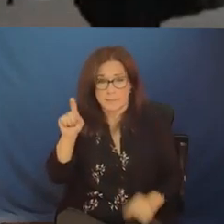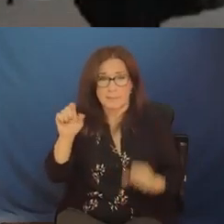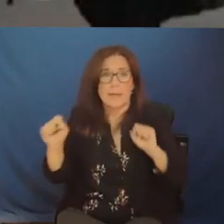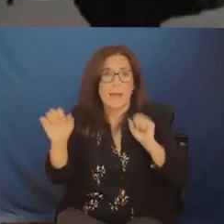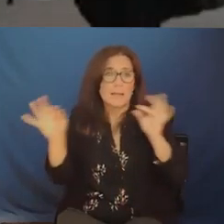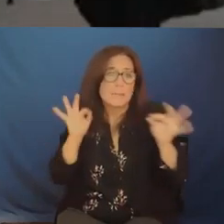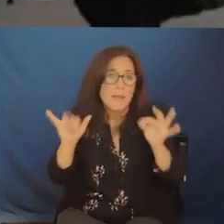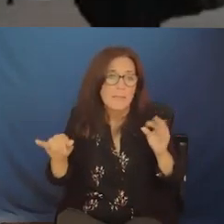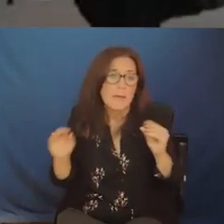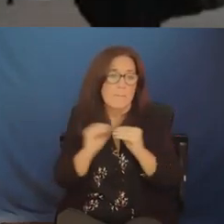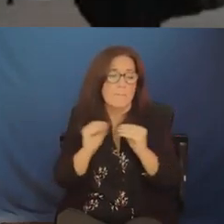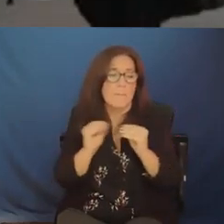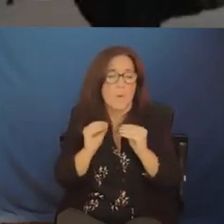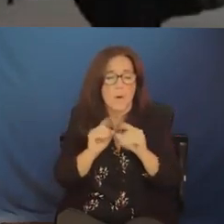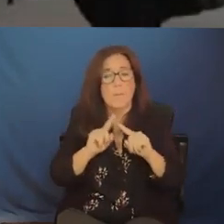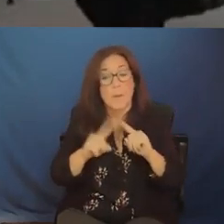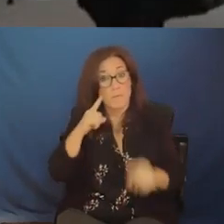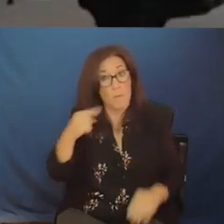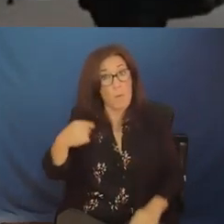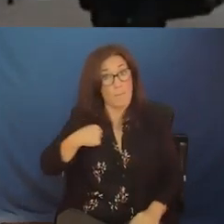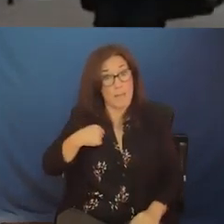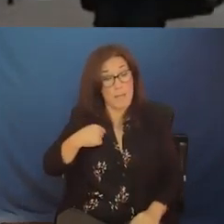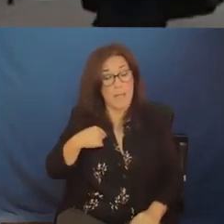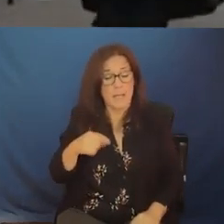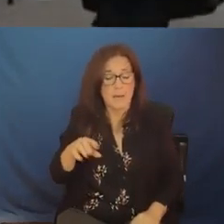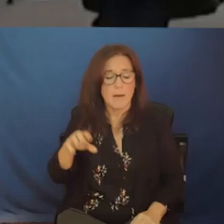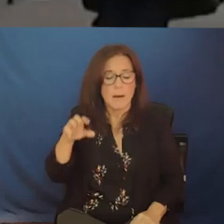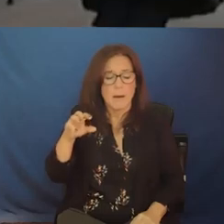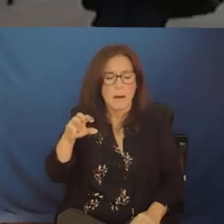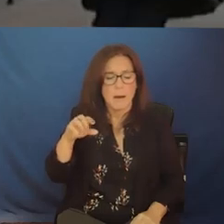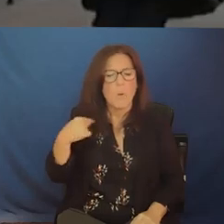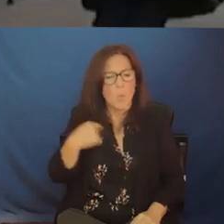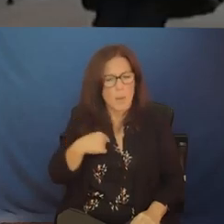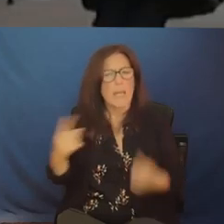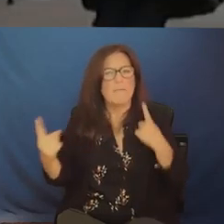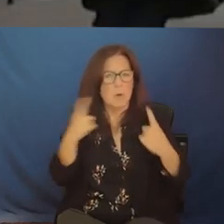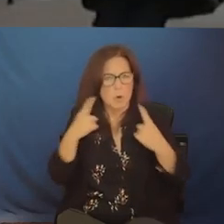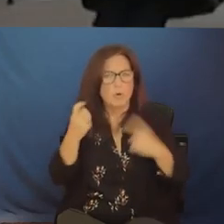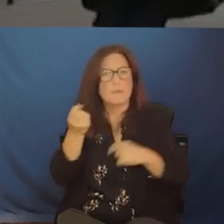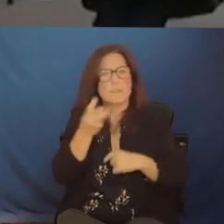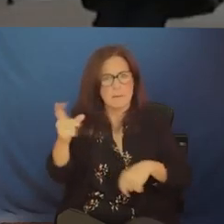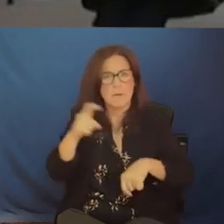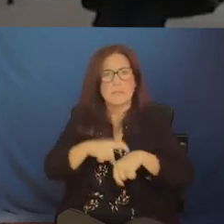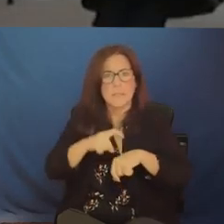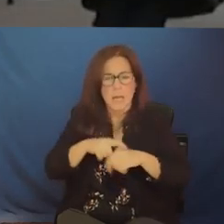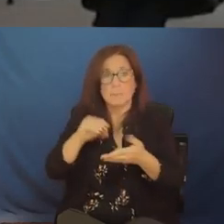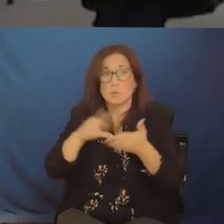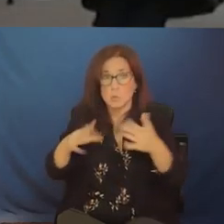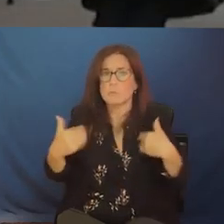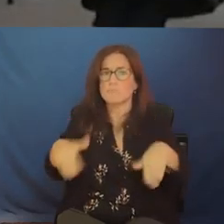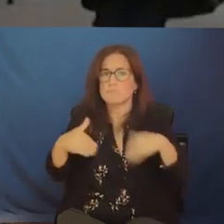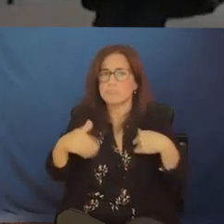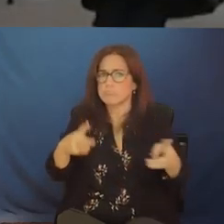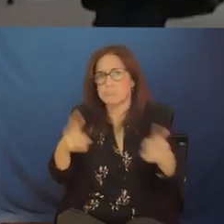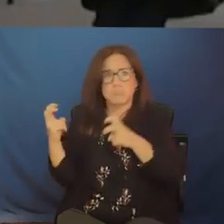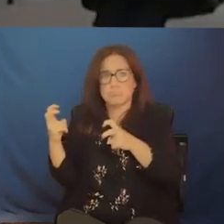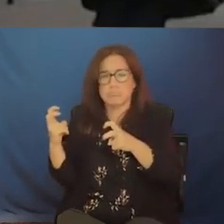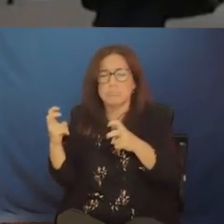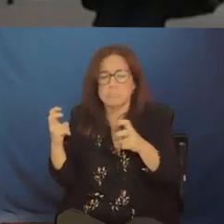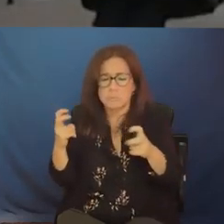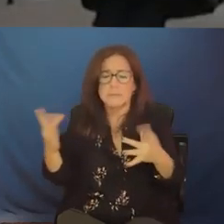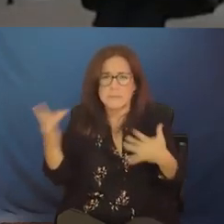y mejor yo anecdóticamente puedo decir que hemos escuchado de algunos casos de estudiantes que se han enfermado